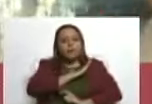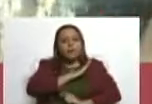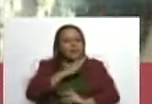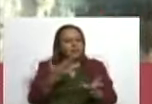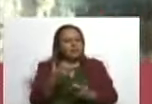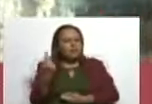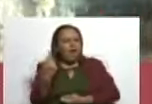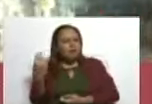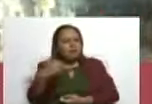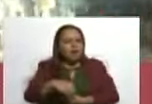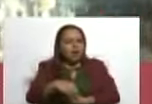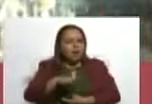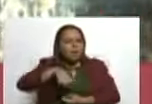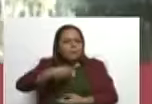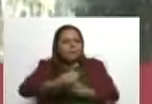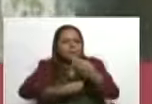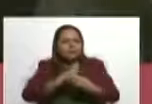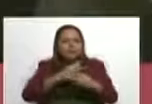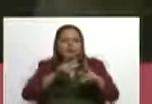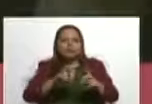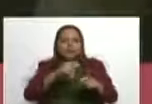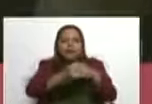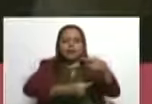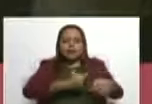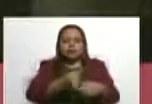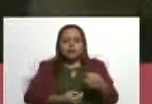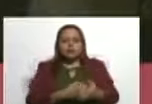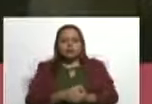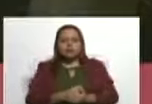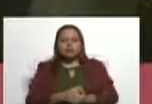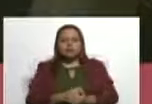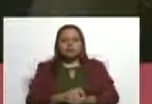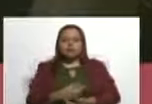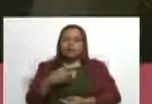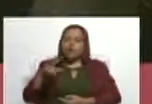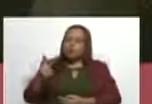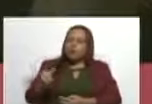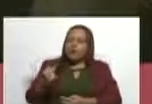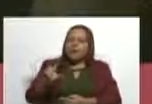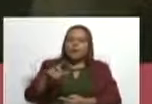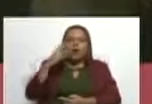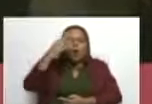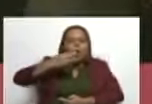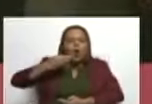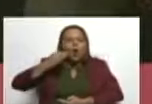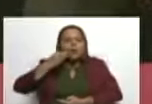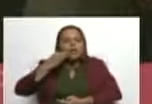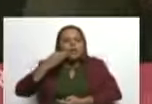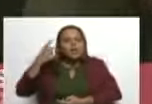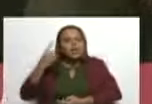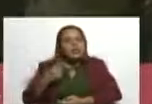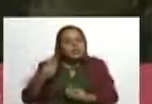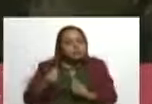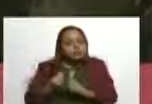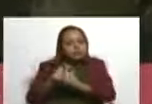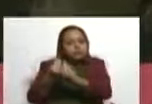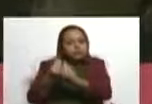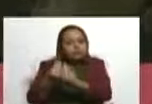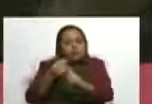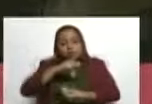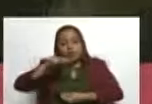falta para formar esta nueva generación? Bueno, para las nuevas generaciones está en las manos de todos